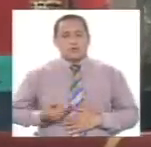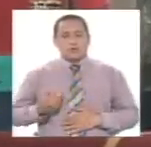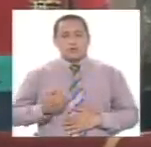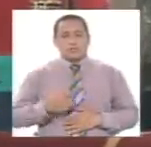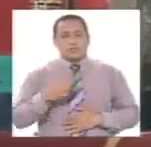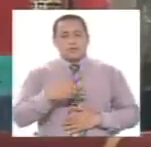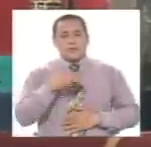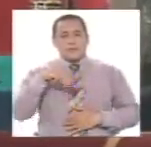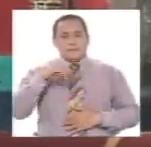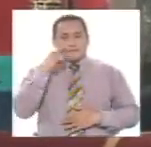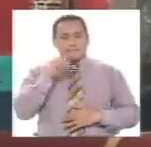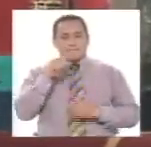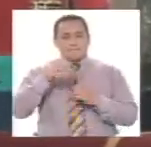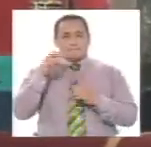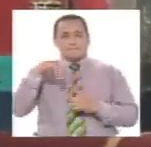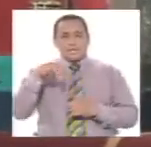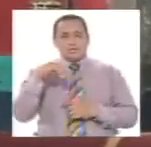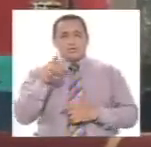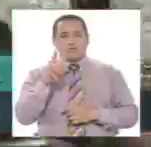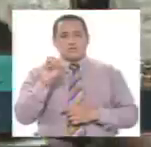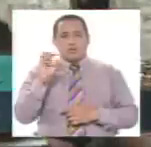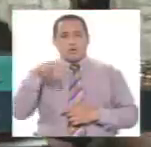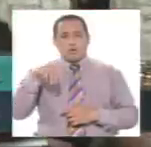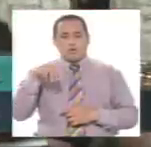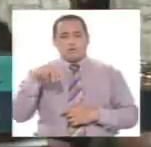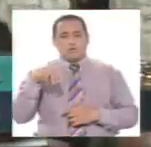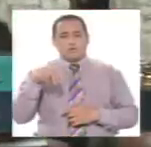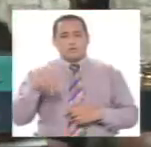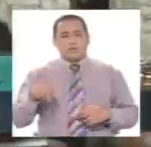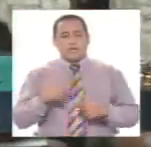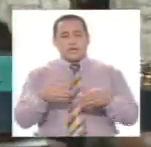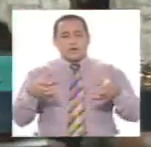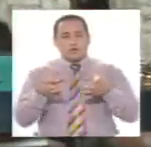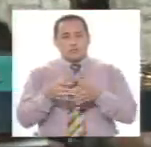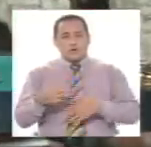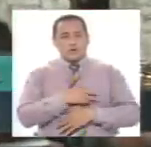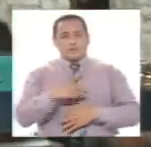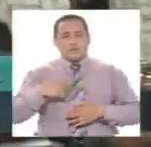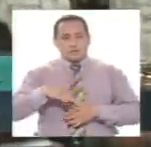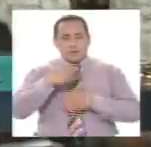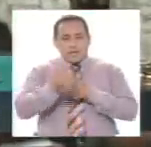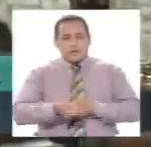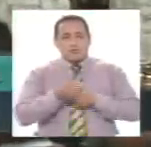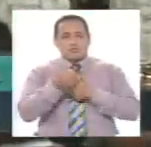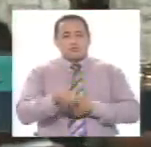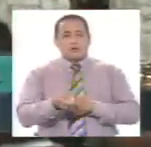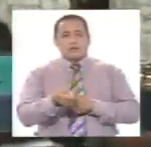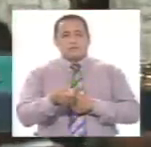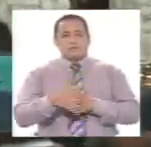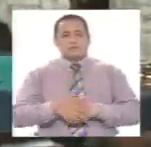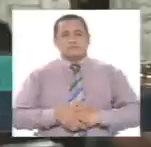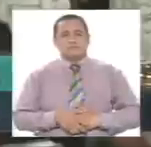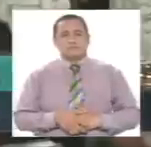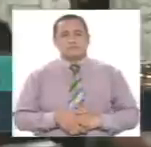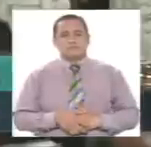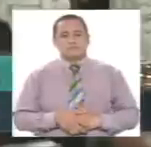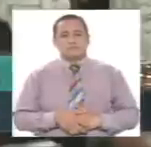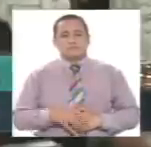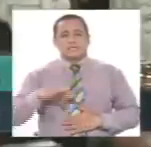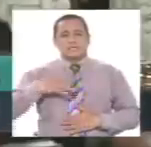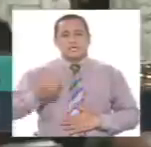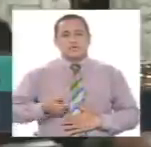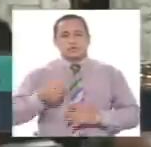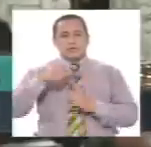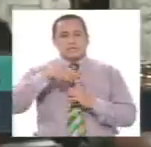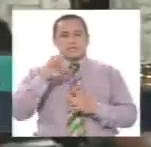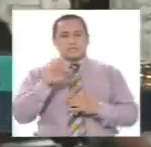Señor Milton Martín von Gese La Serna, en el despacho de Agricultura y Riego. Señora